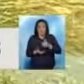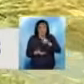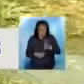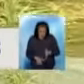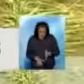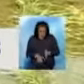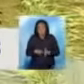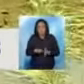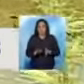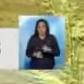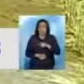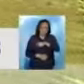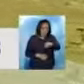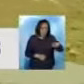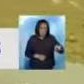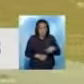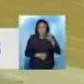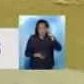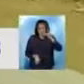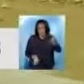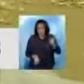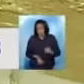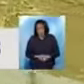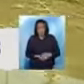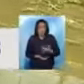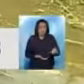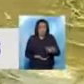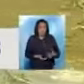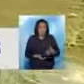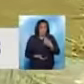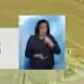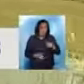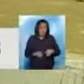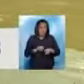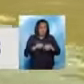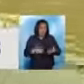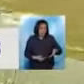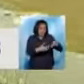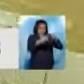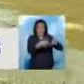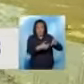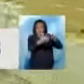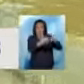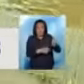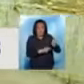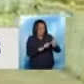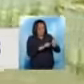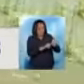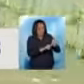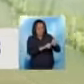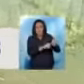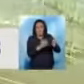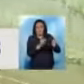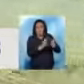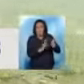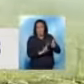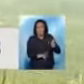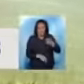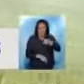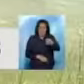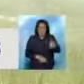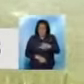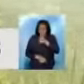lo que está causando estos aniegos, estas costras que se forman en las paredes verdes y que está perjudicando a los niños. Este agua